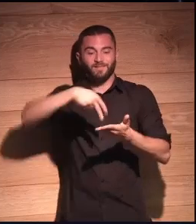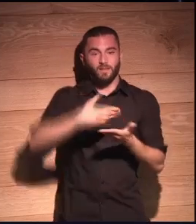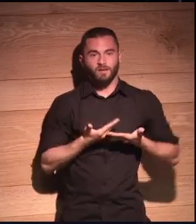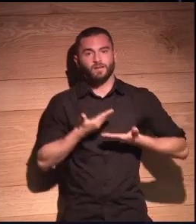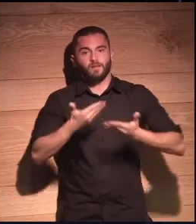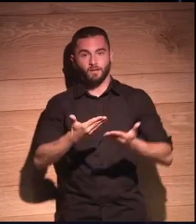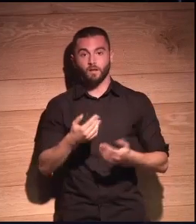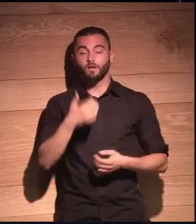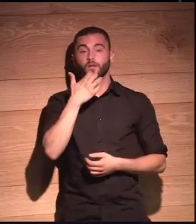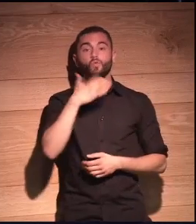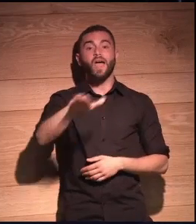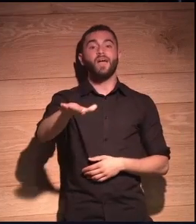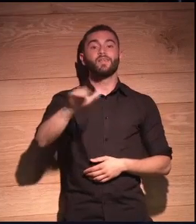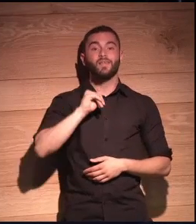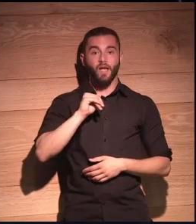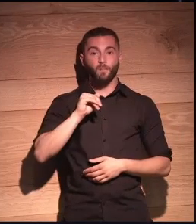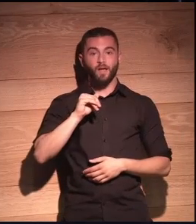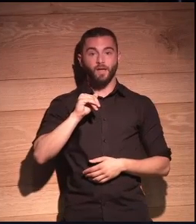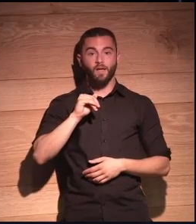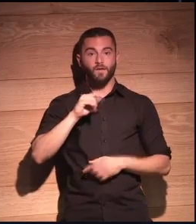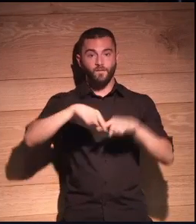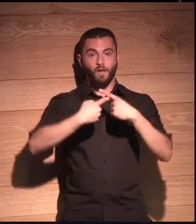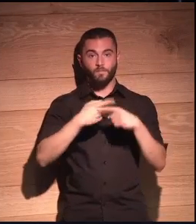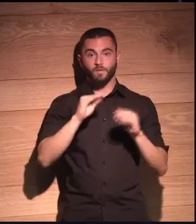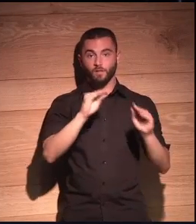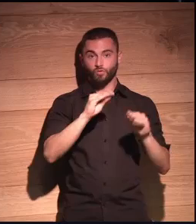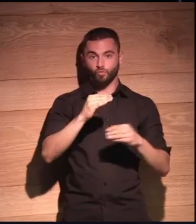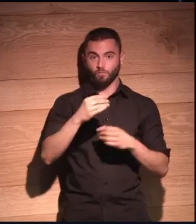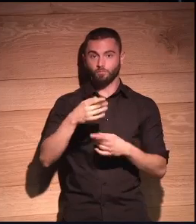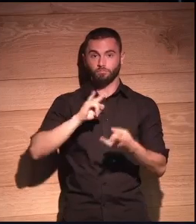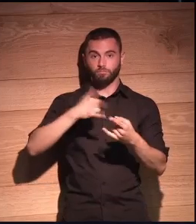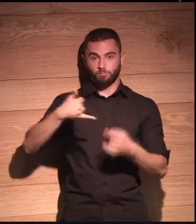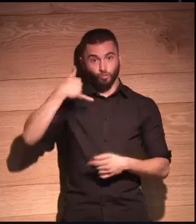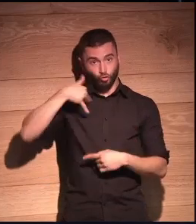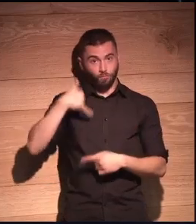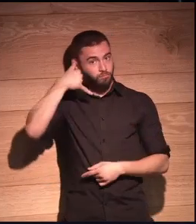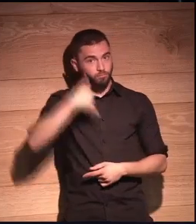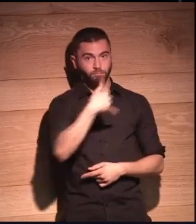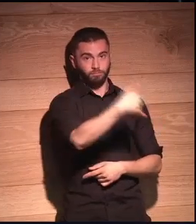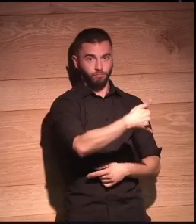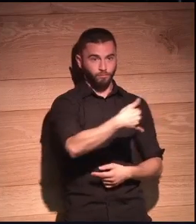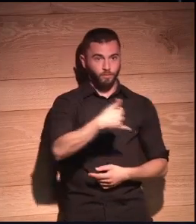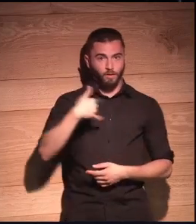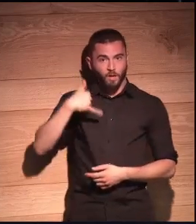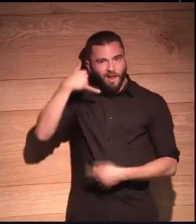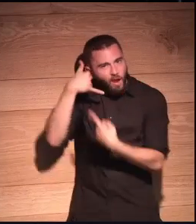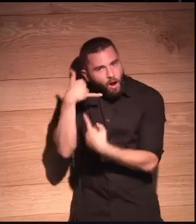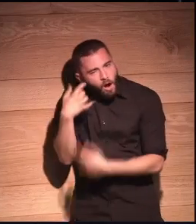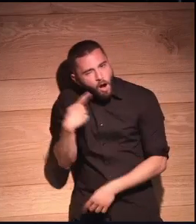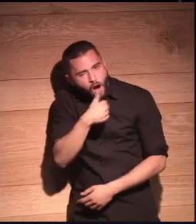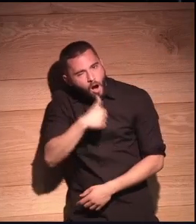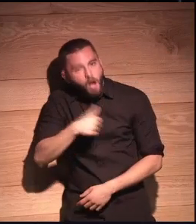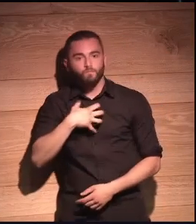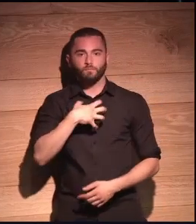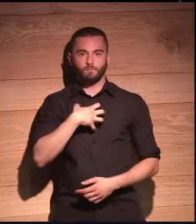cuando tuvo que hacer una llamada a su familia me pidió el teléfono y yo se lo dejé, tenía que aguantarlo así, apoyarse, porque no podía él sostener